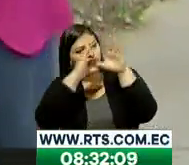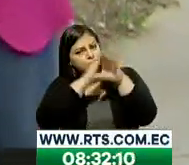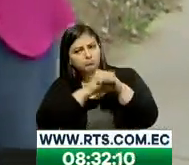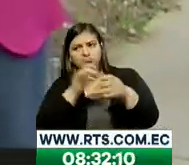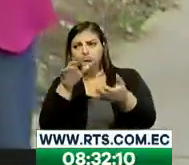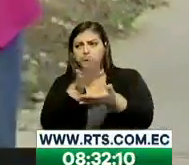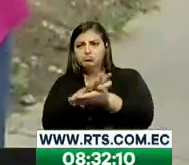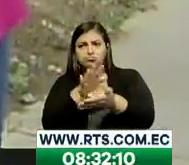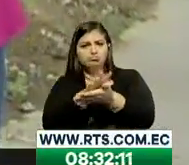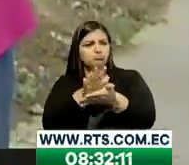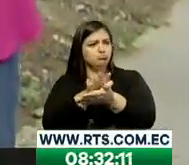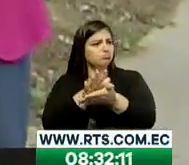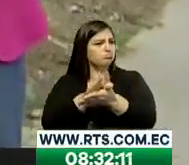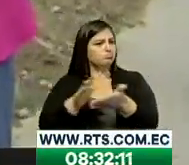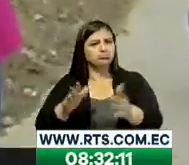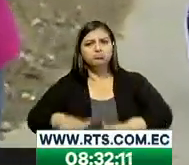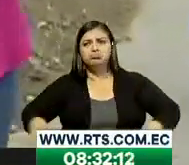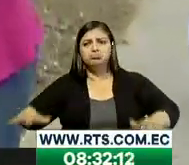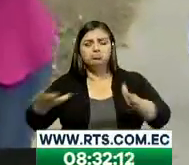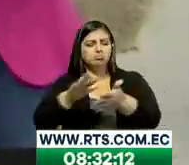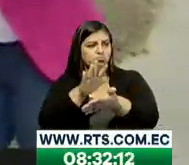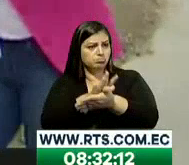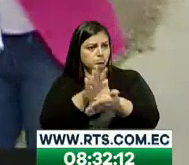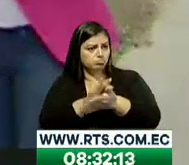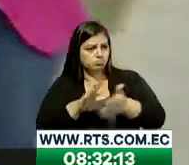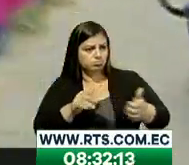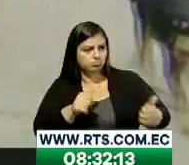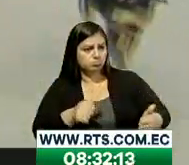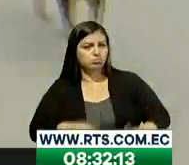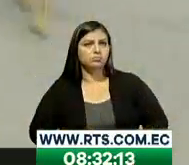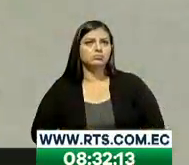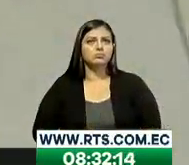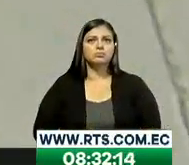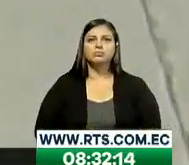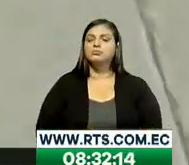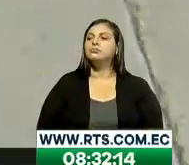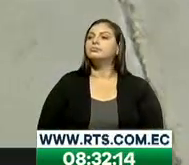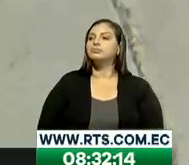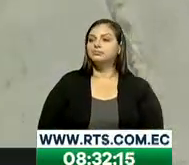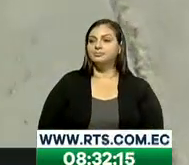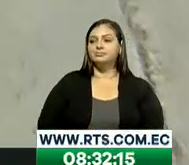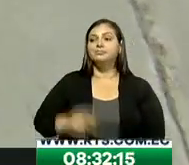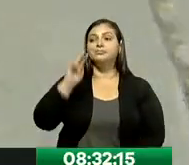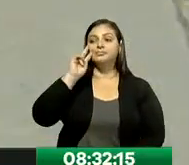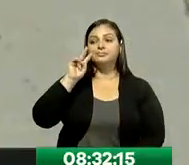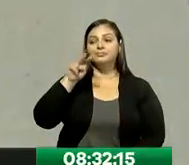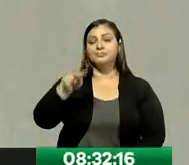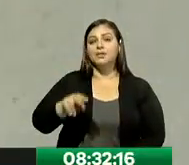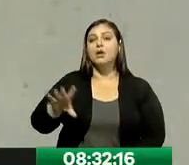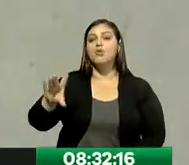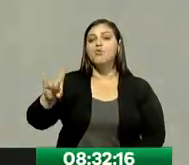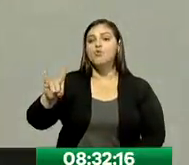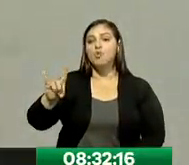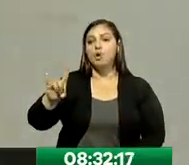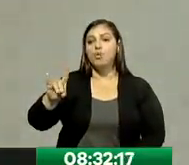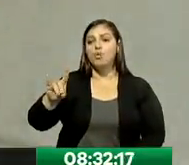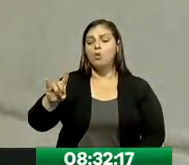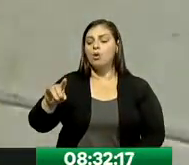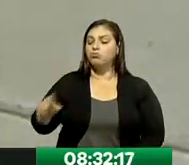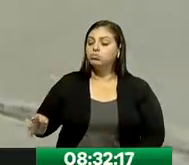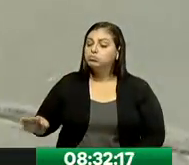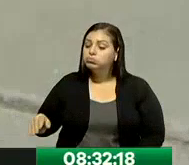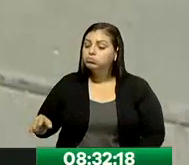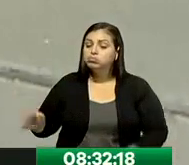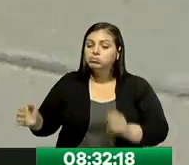con los perros, que aquí dicen ustedes que son sus mejores aliados. Yes, exactamente, tenemos que tener buenos perros para la noche, a pesar